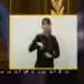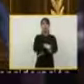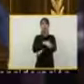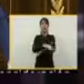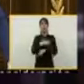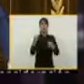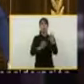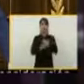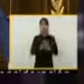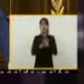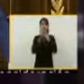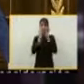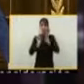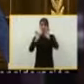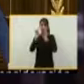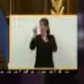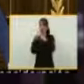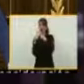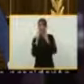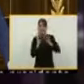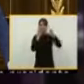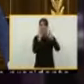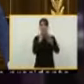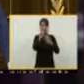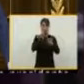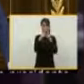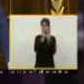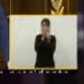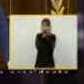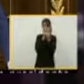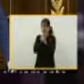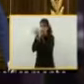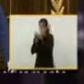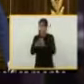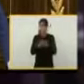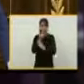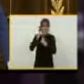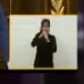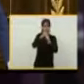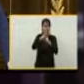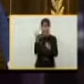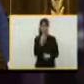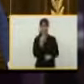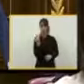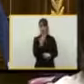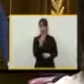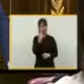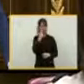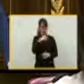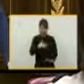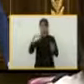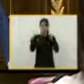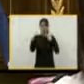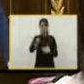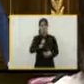eso no hay mucha necesidad. Y eso sí que fai bastante daño á credibilidade da súa proposta e